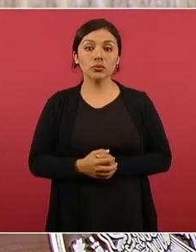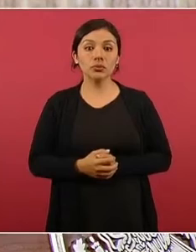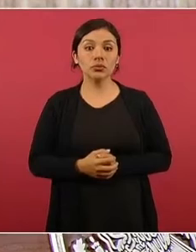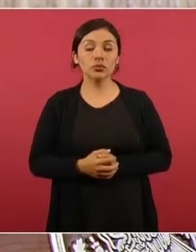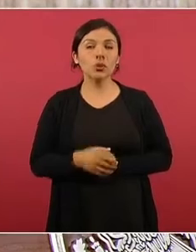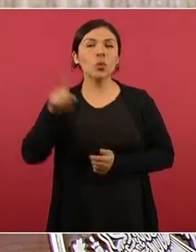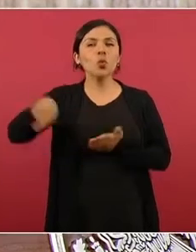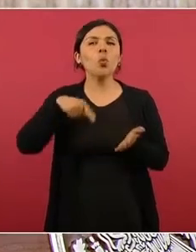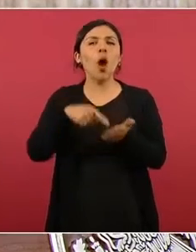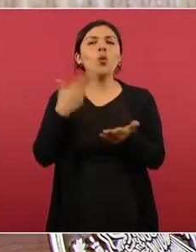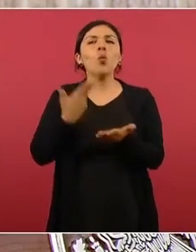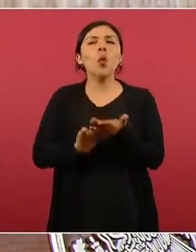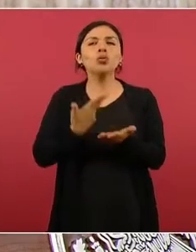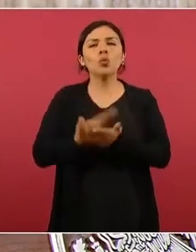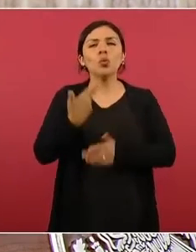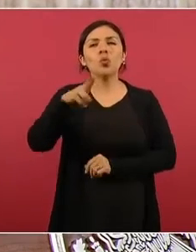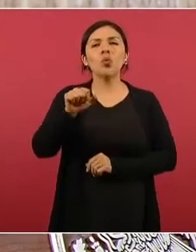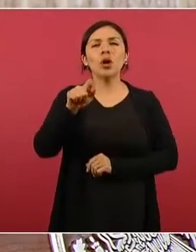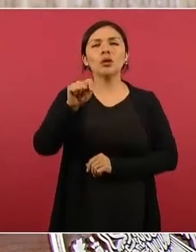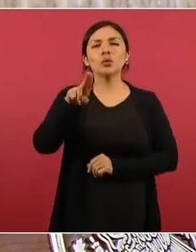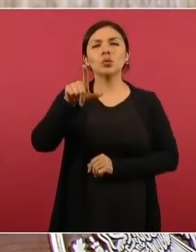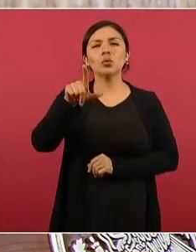en Huatulco.